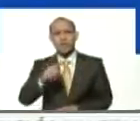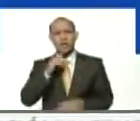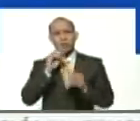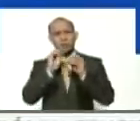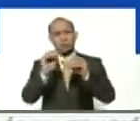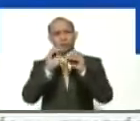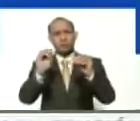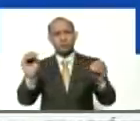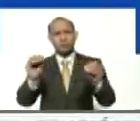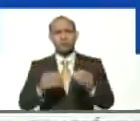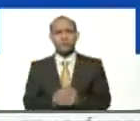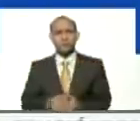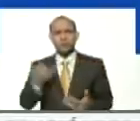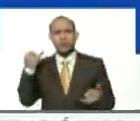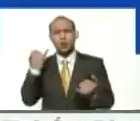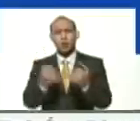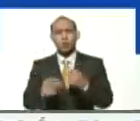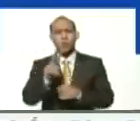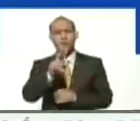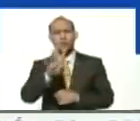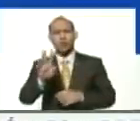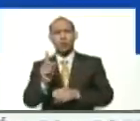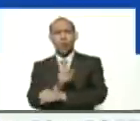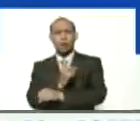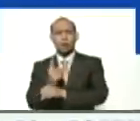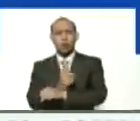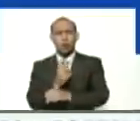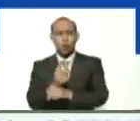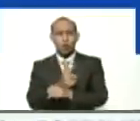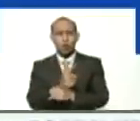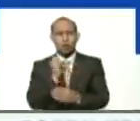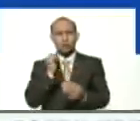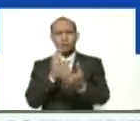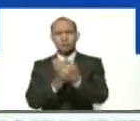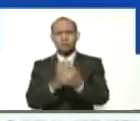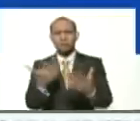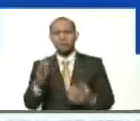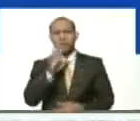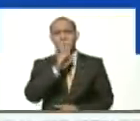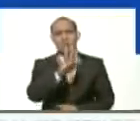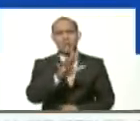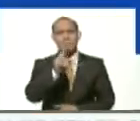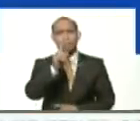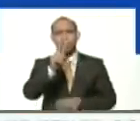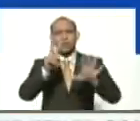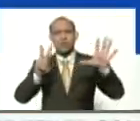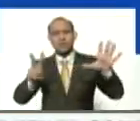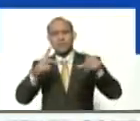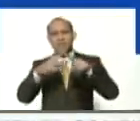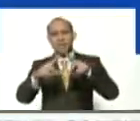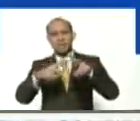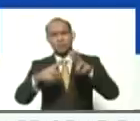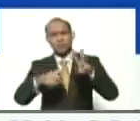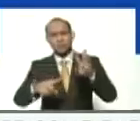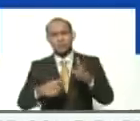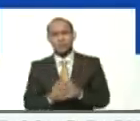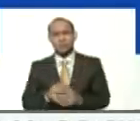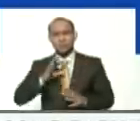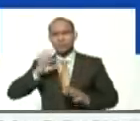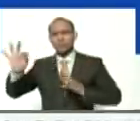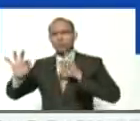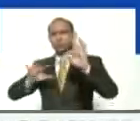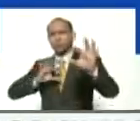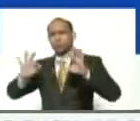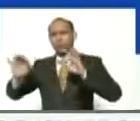que en las últimas 24 horas se registraron 527 casos de transmisión